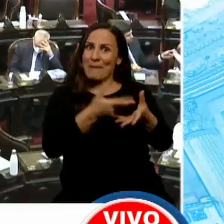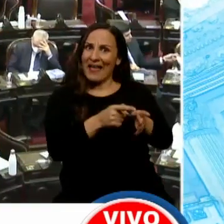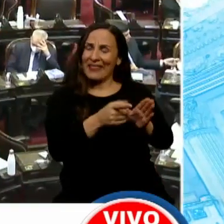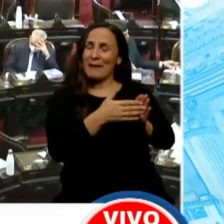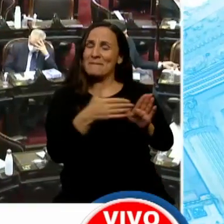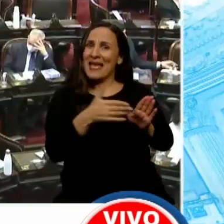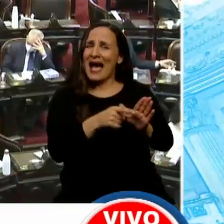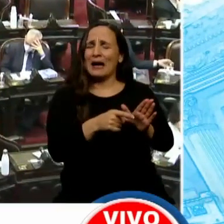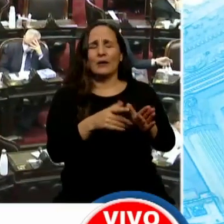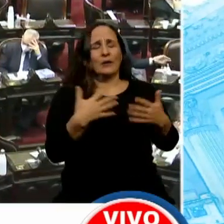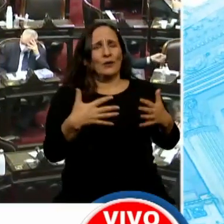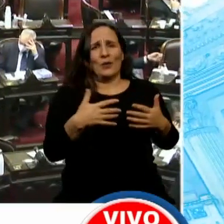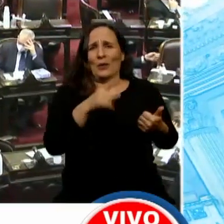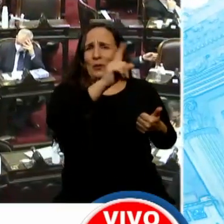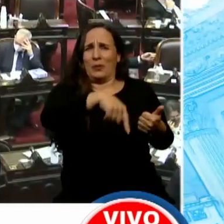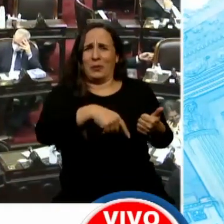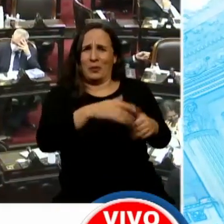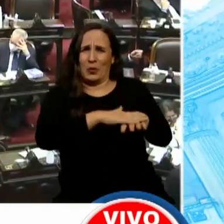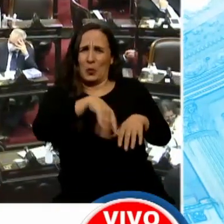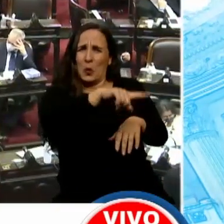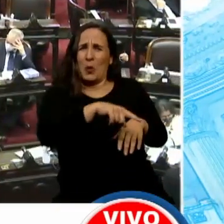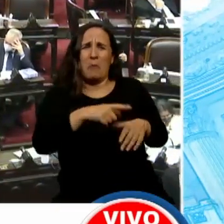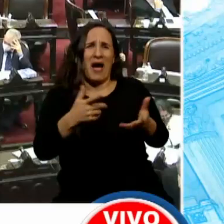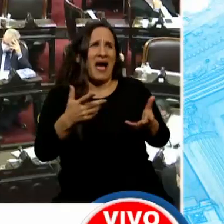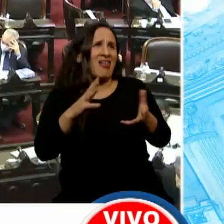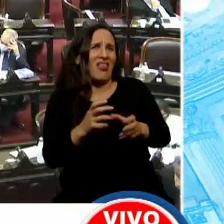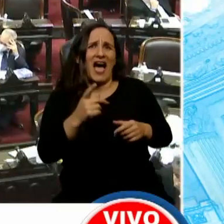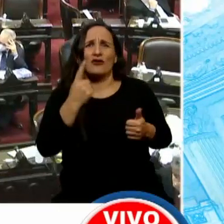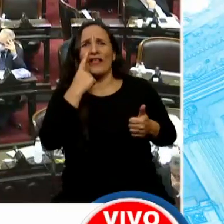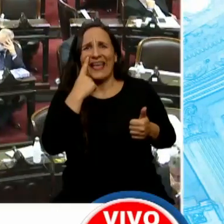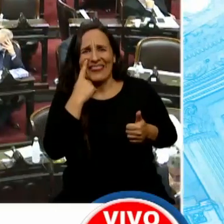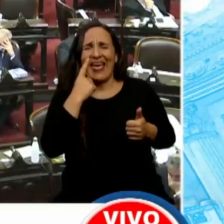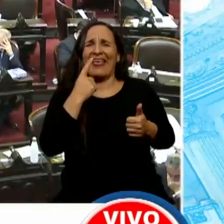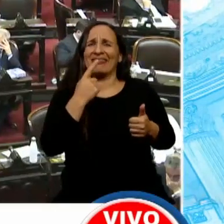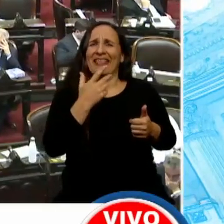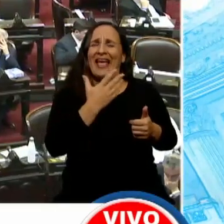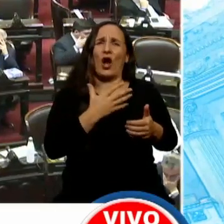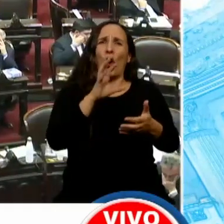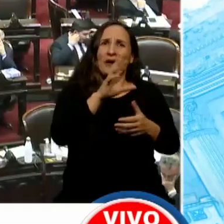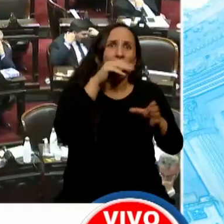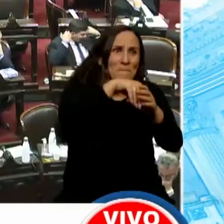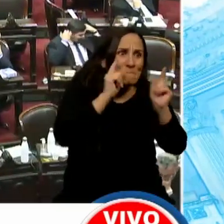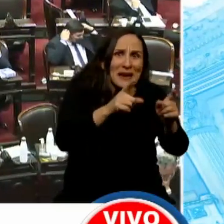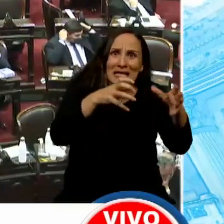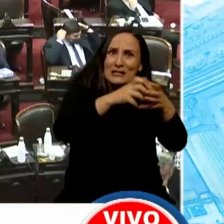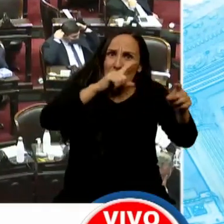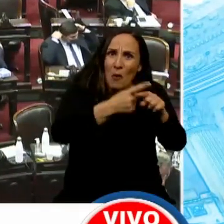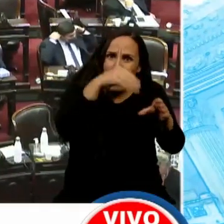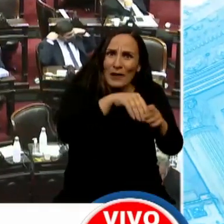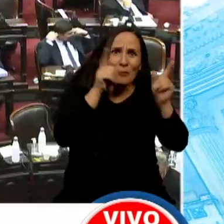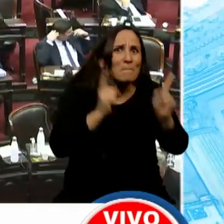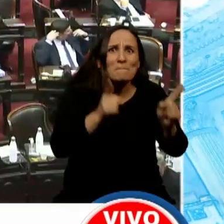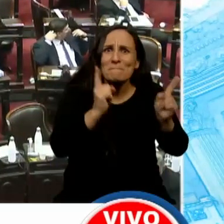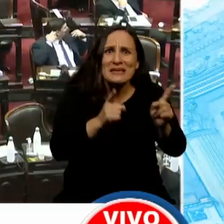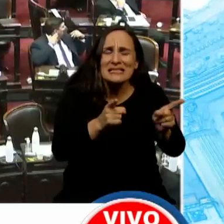inclusive generó muchos daños a intendentes y gobernadores de su propio espacio político que tienen